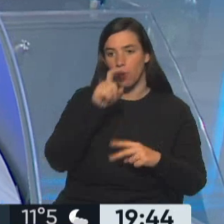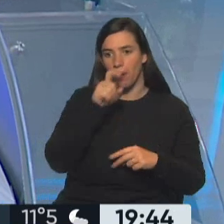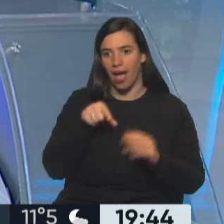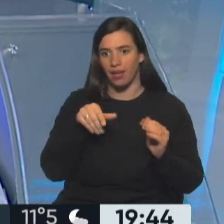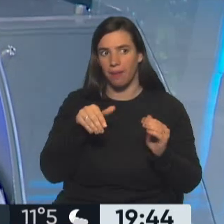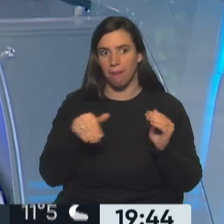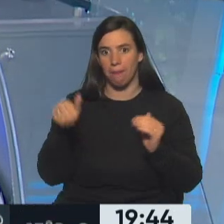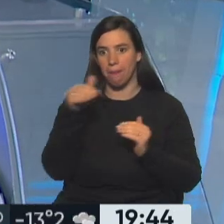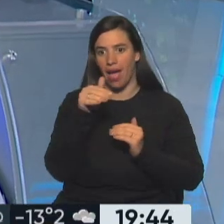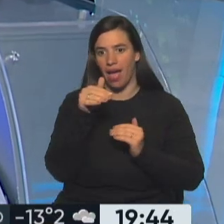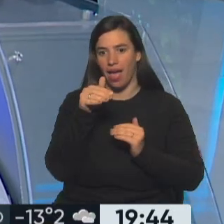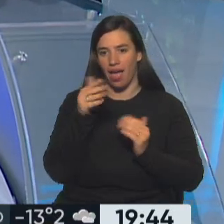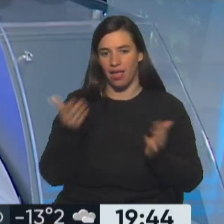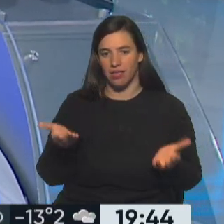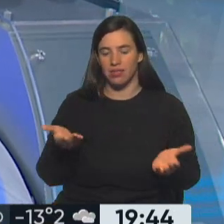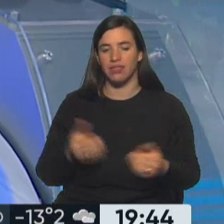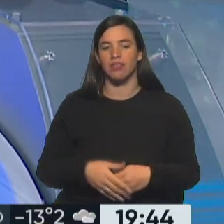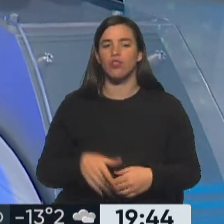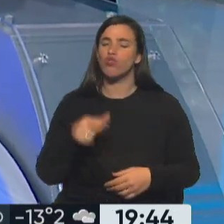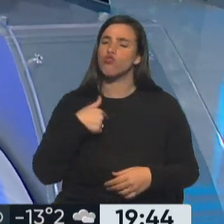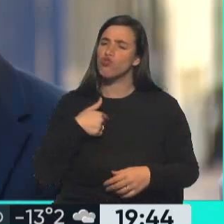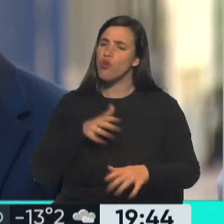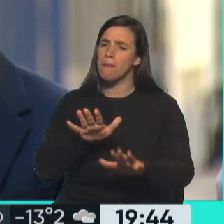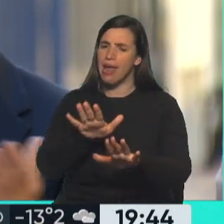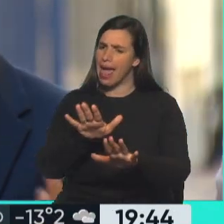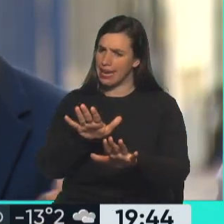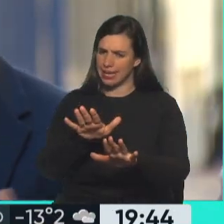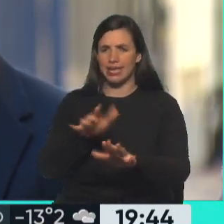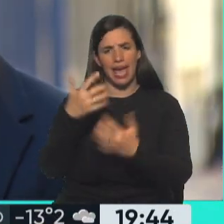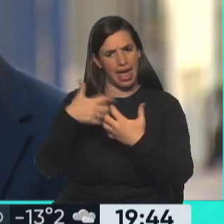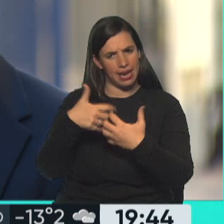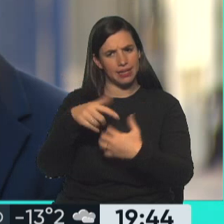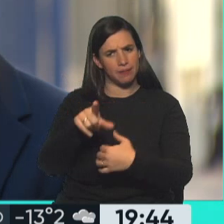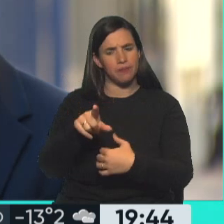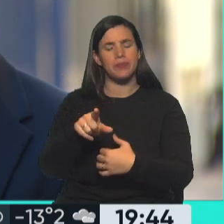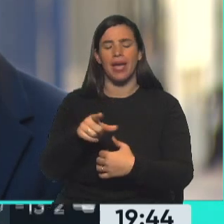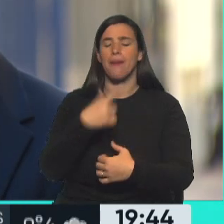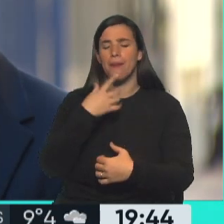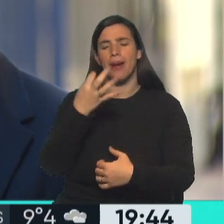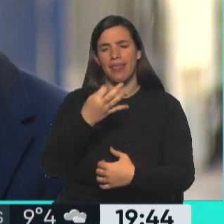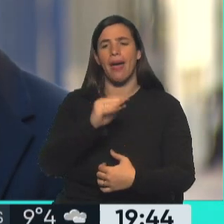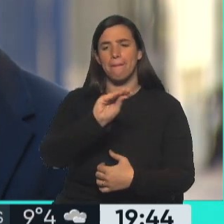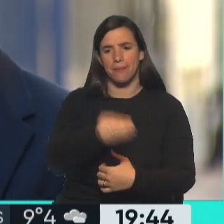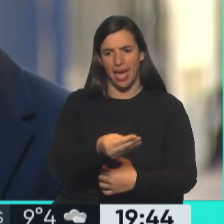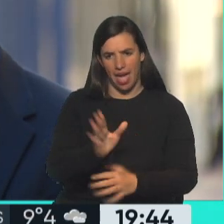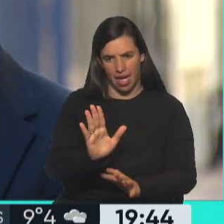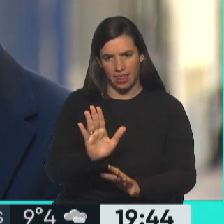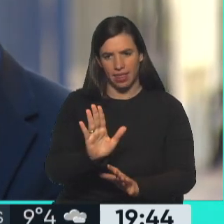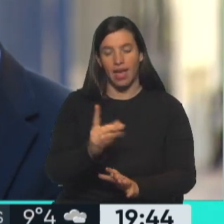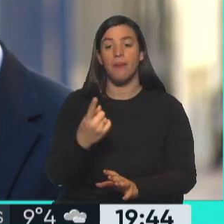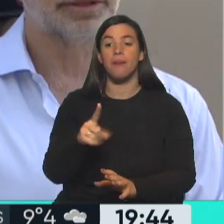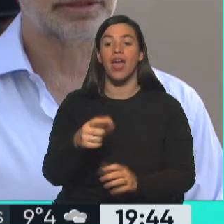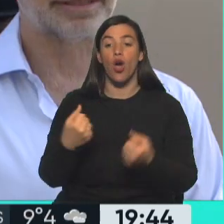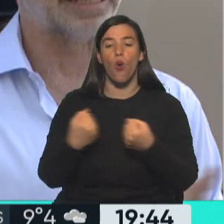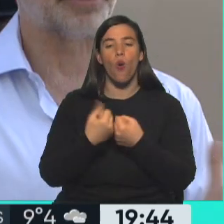poco también con esa línea de análisis, porque también, si bien es verdad que pierde a quien propuso él con Quirós, después también hay un acuerdo que sigue